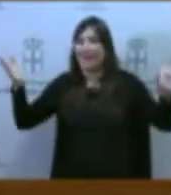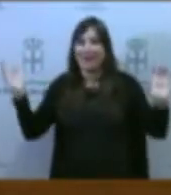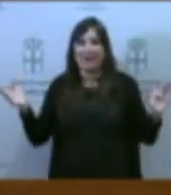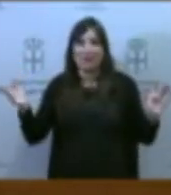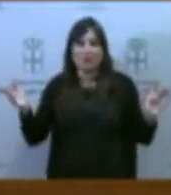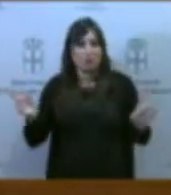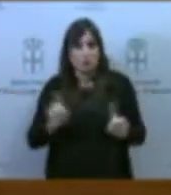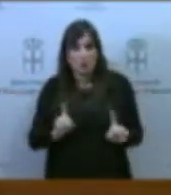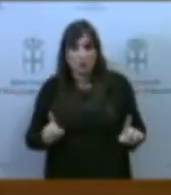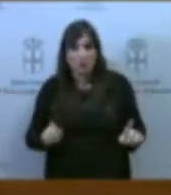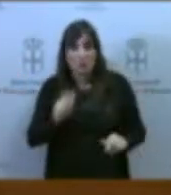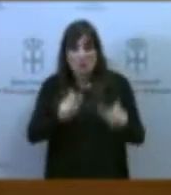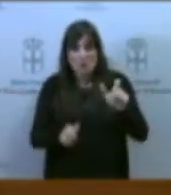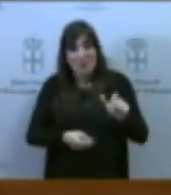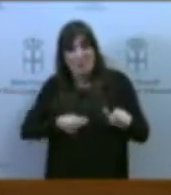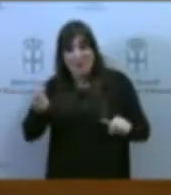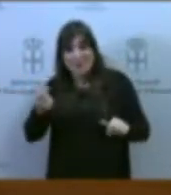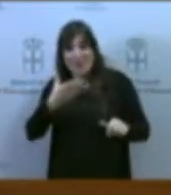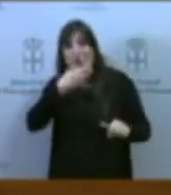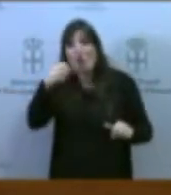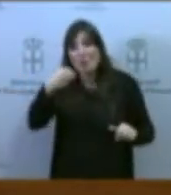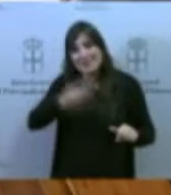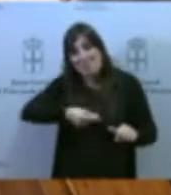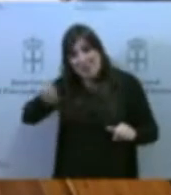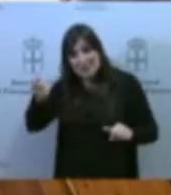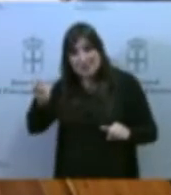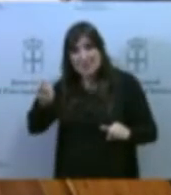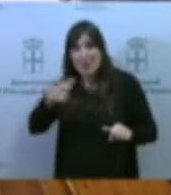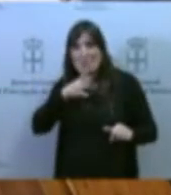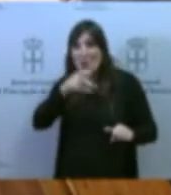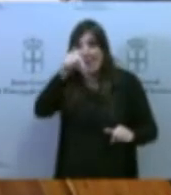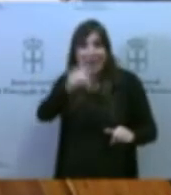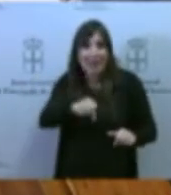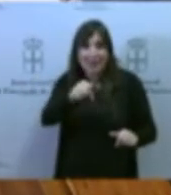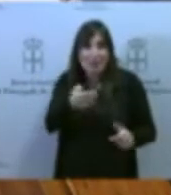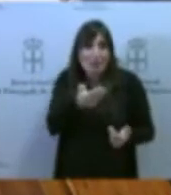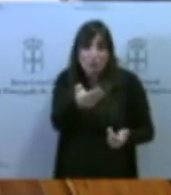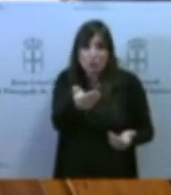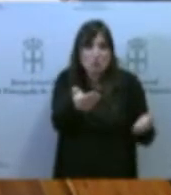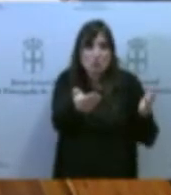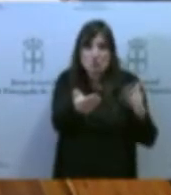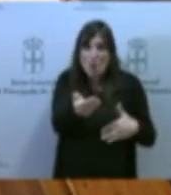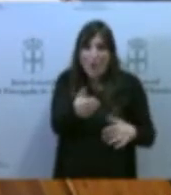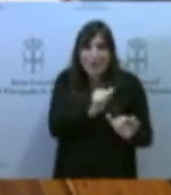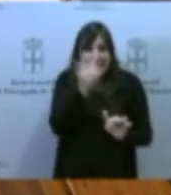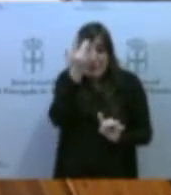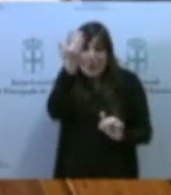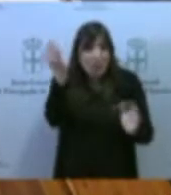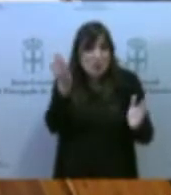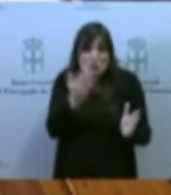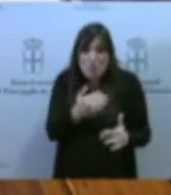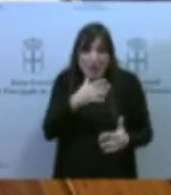moza marcha de aquí porque non tiene ni futuro ni expectativas, porque no se lle ofrecen oportunidades y porque